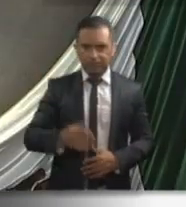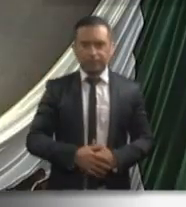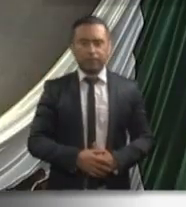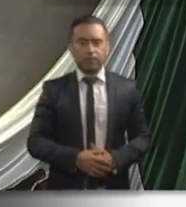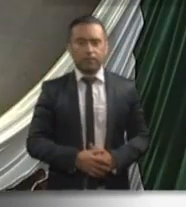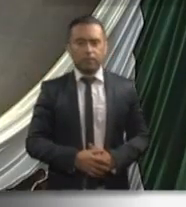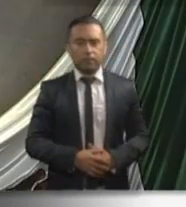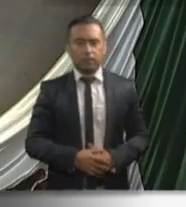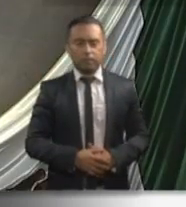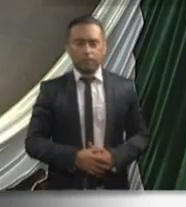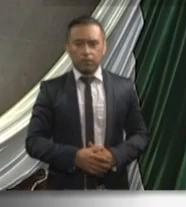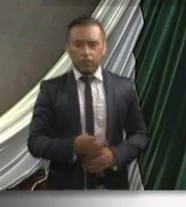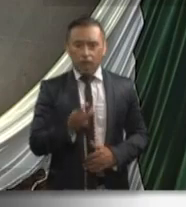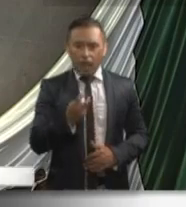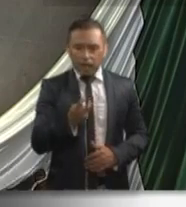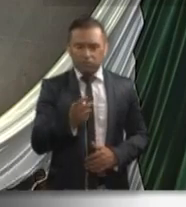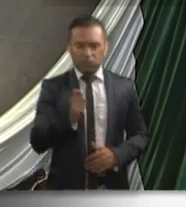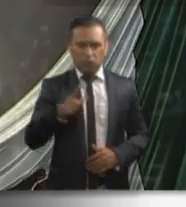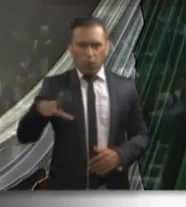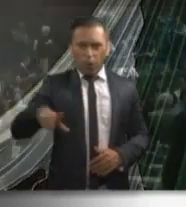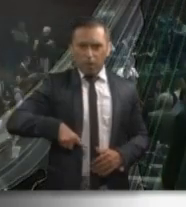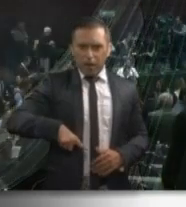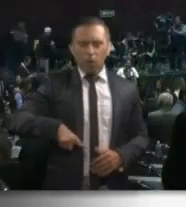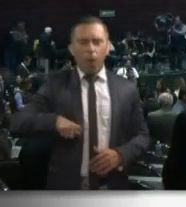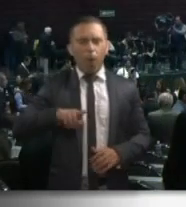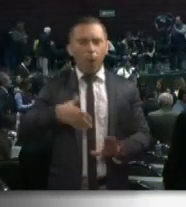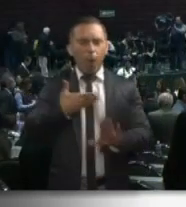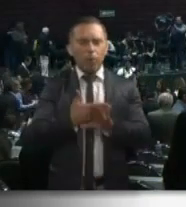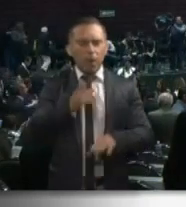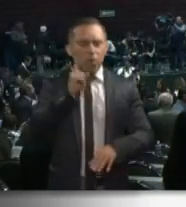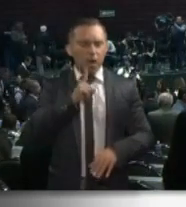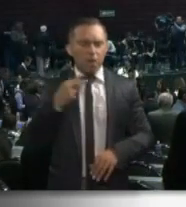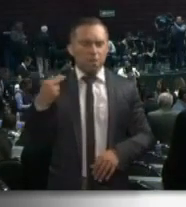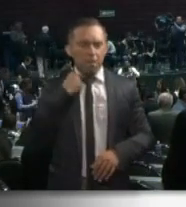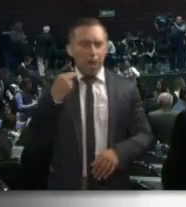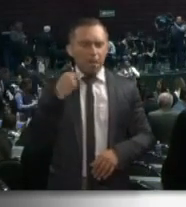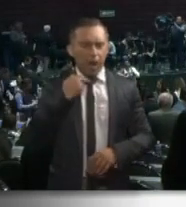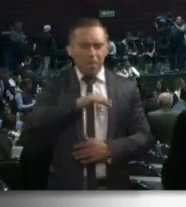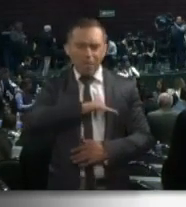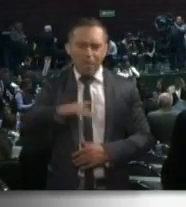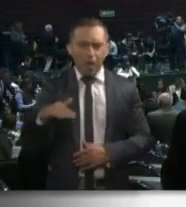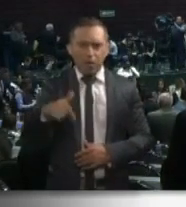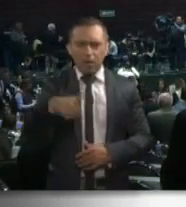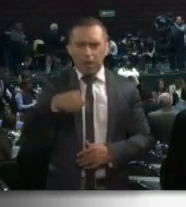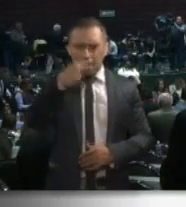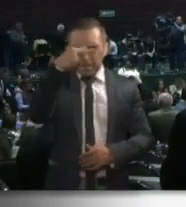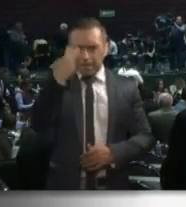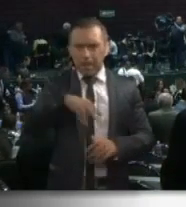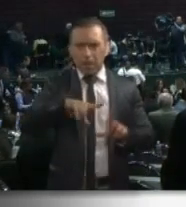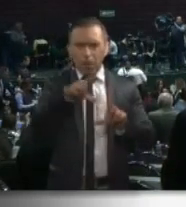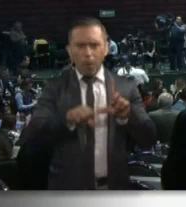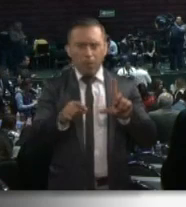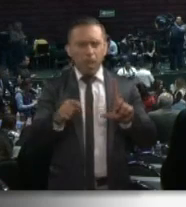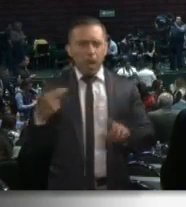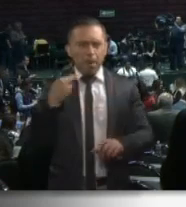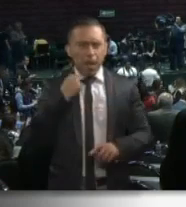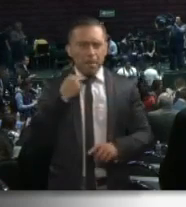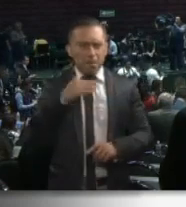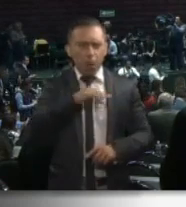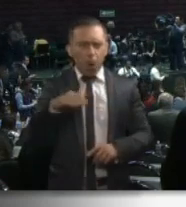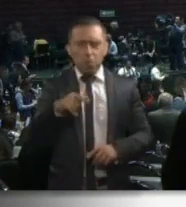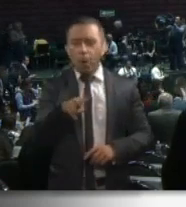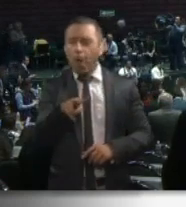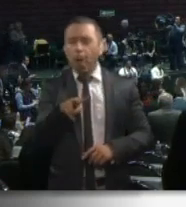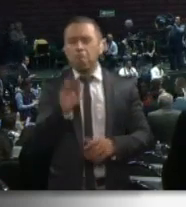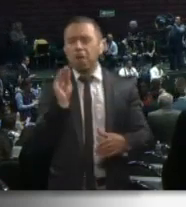es un estado feminicida es el mexico feminicida que no quieren ver le decimos